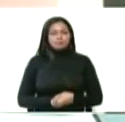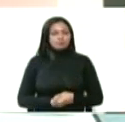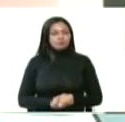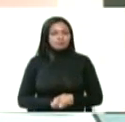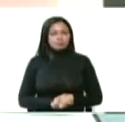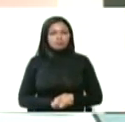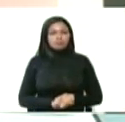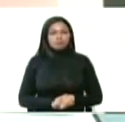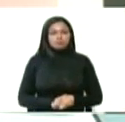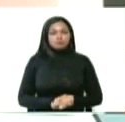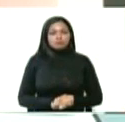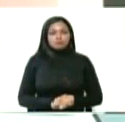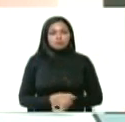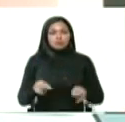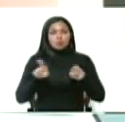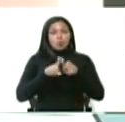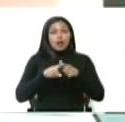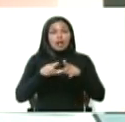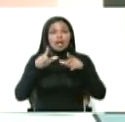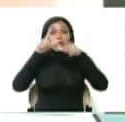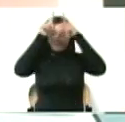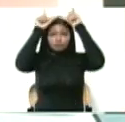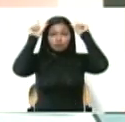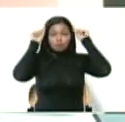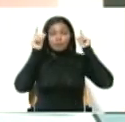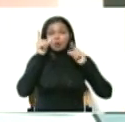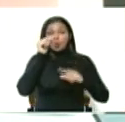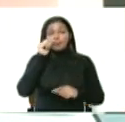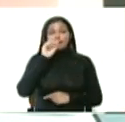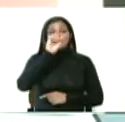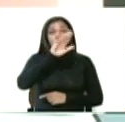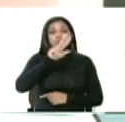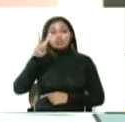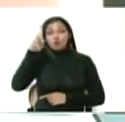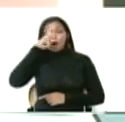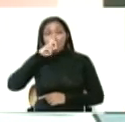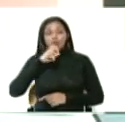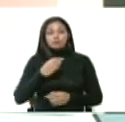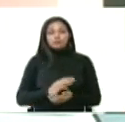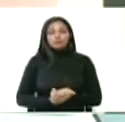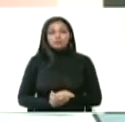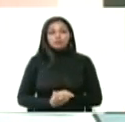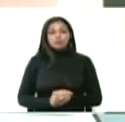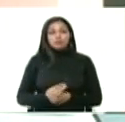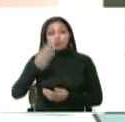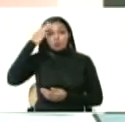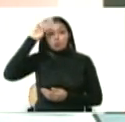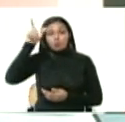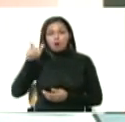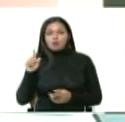Igualmente, un enfermero de 52 años, cubano,